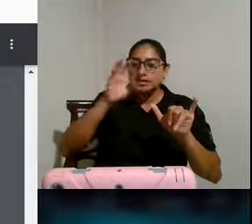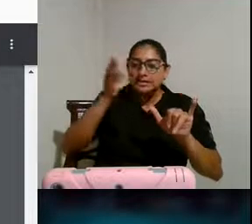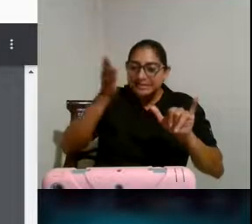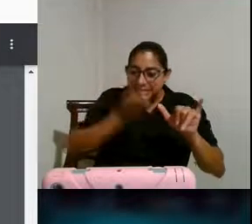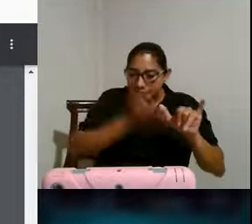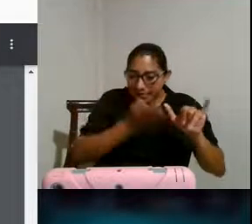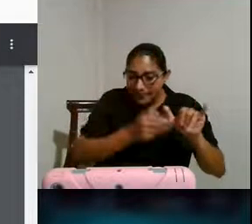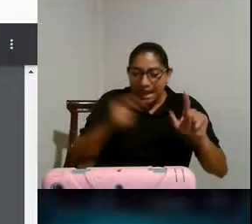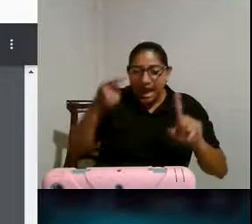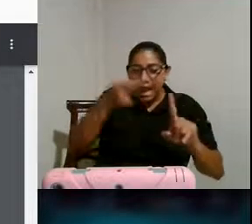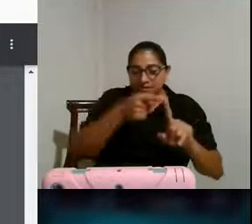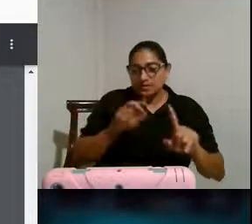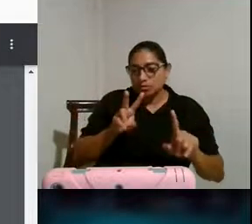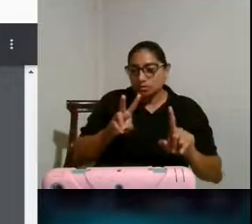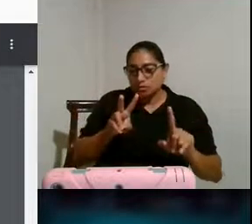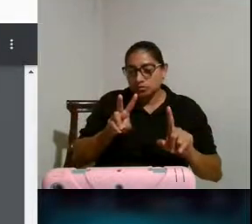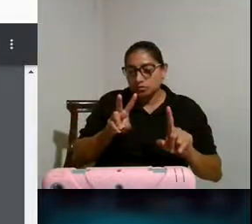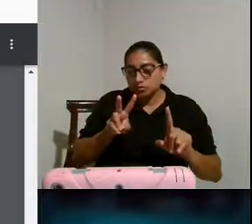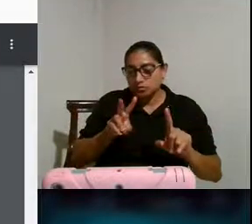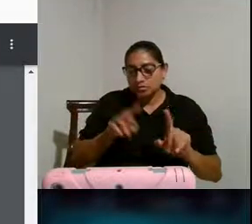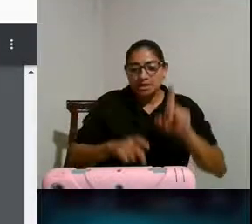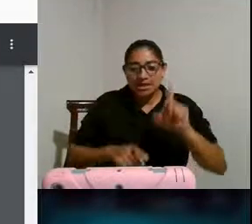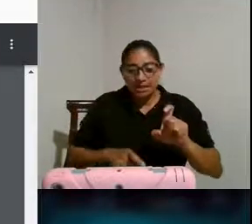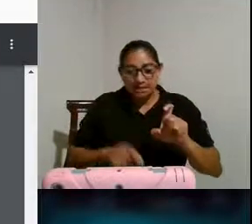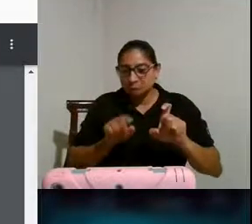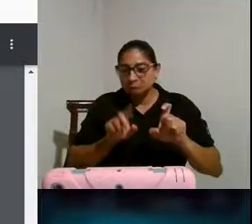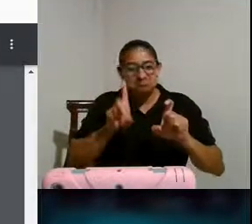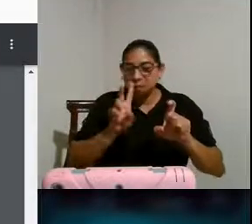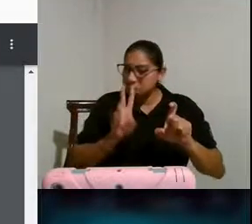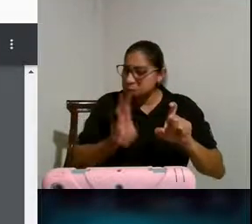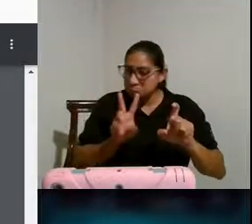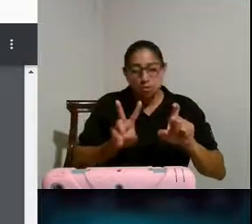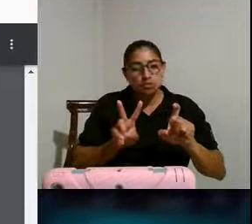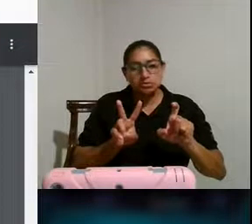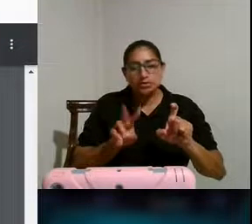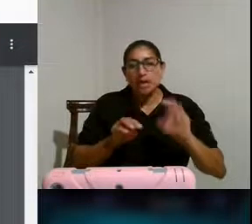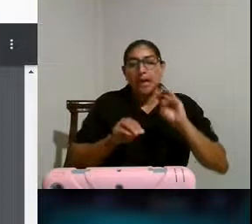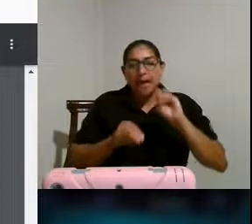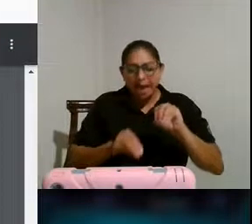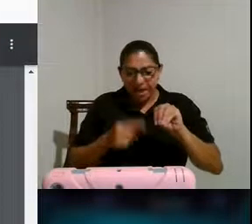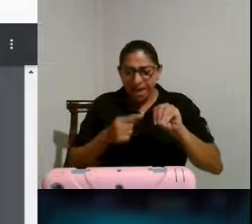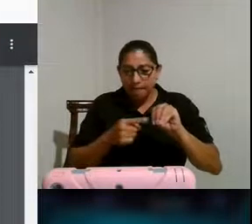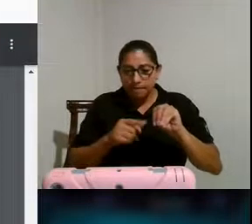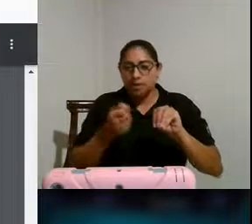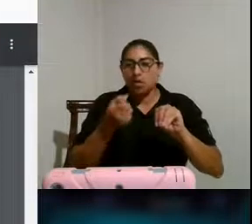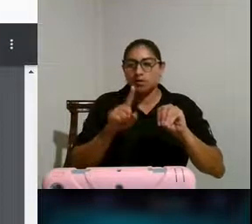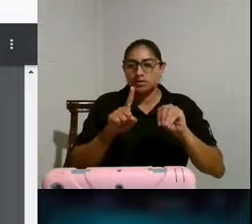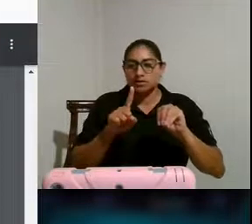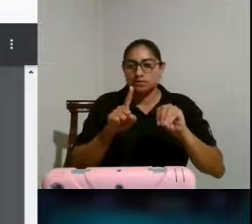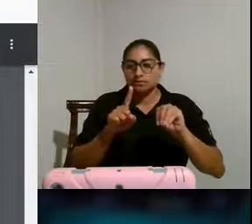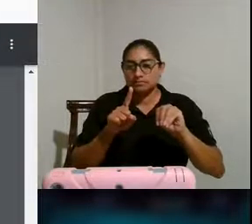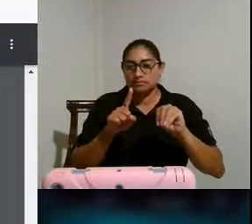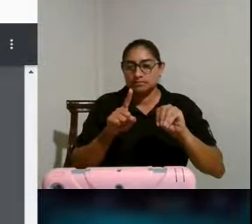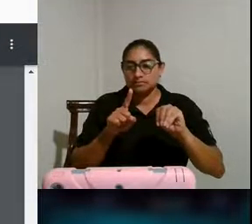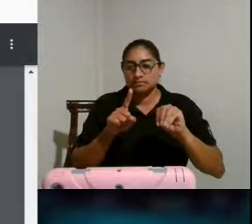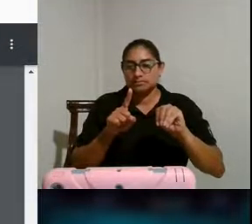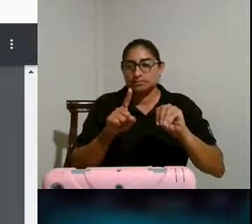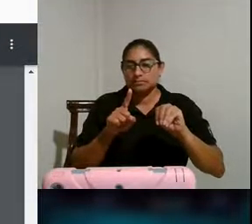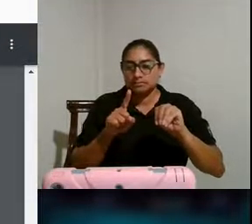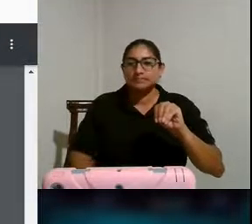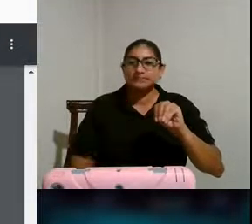Y en x sustituimos el valor de 2. Y en m el valor de 11. Nos queda de